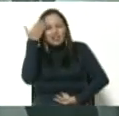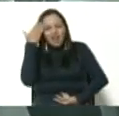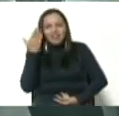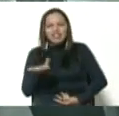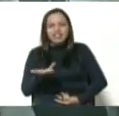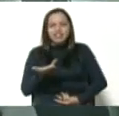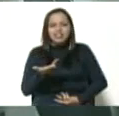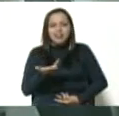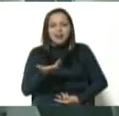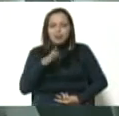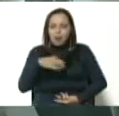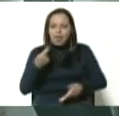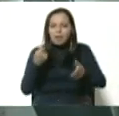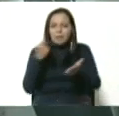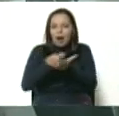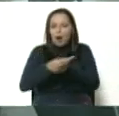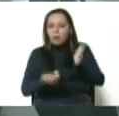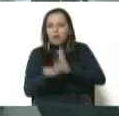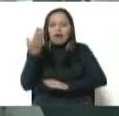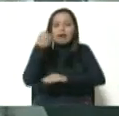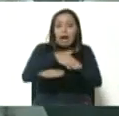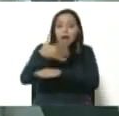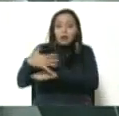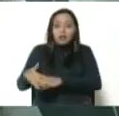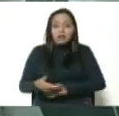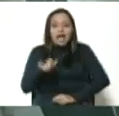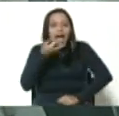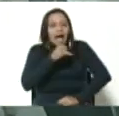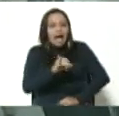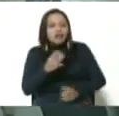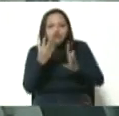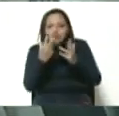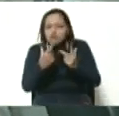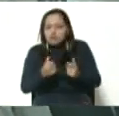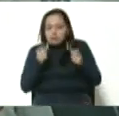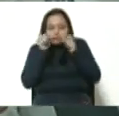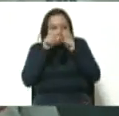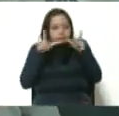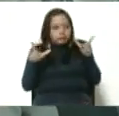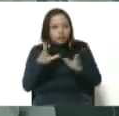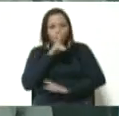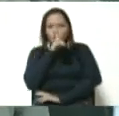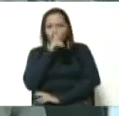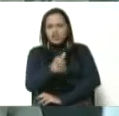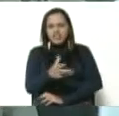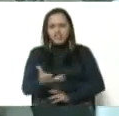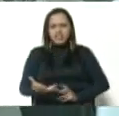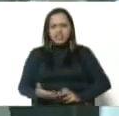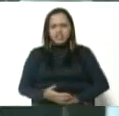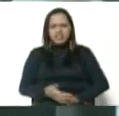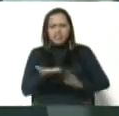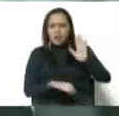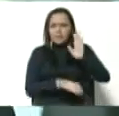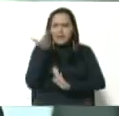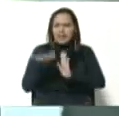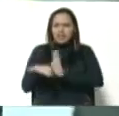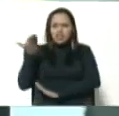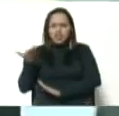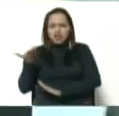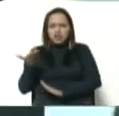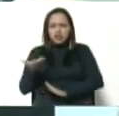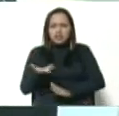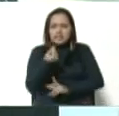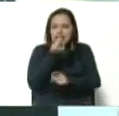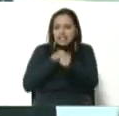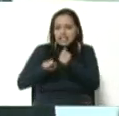hiperinflación. Hay unas cifras bochornosas, aberrantes, de aumento de las ganancias